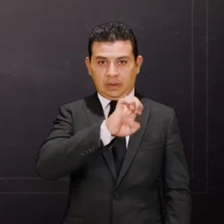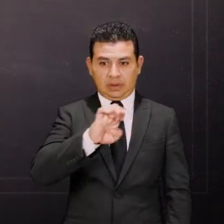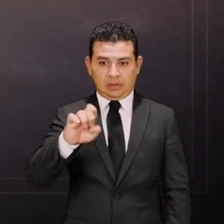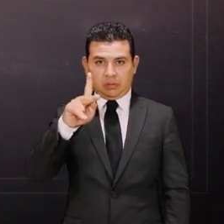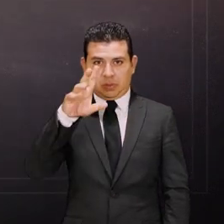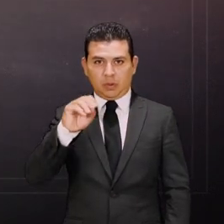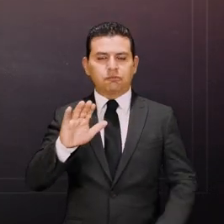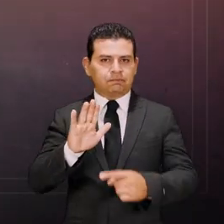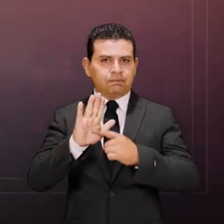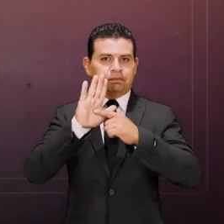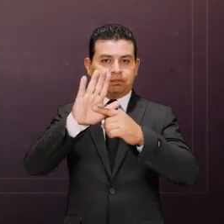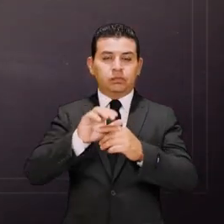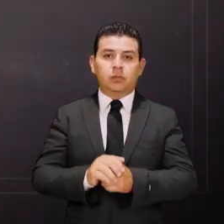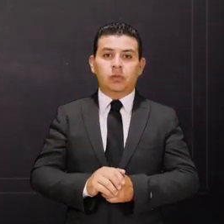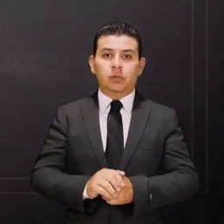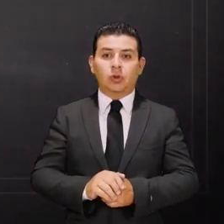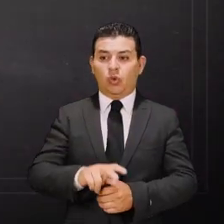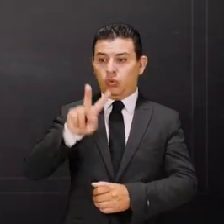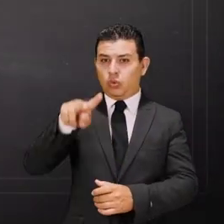Cachi yepco.